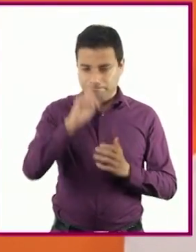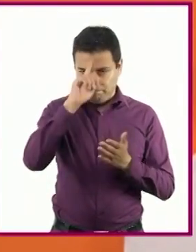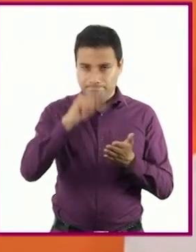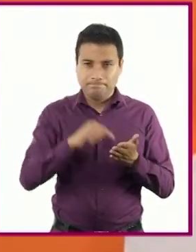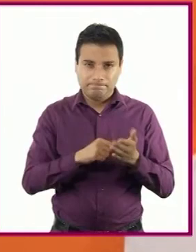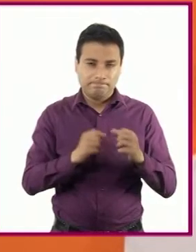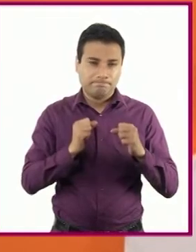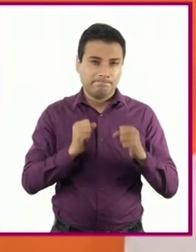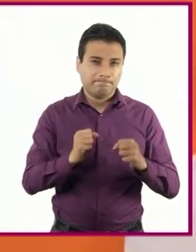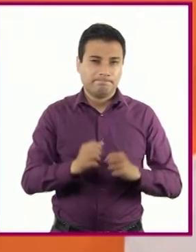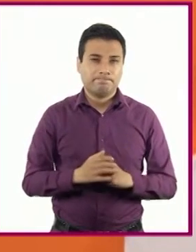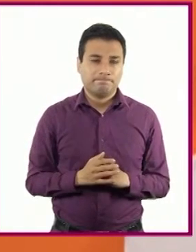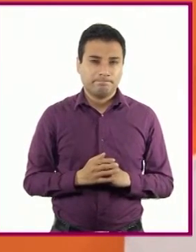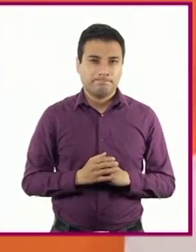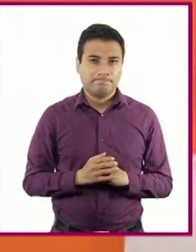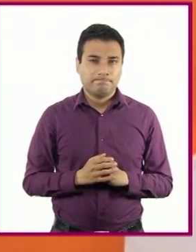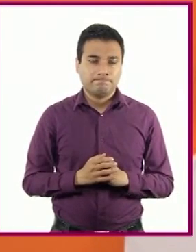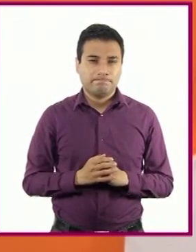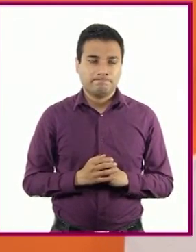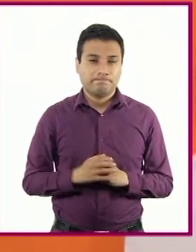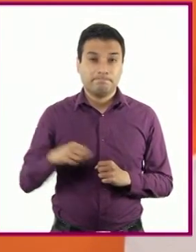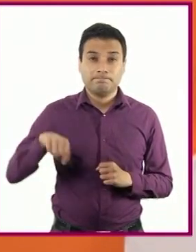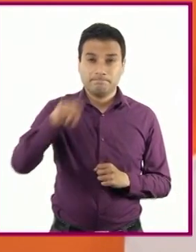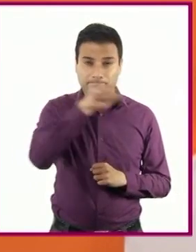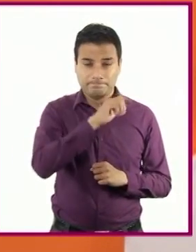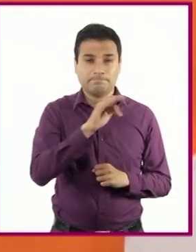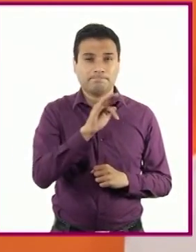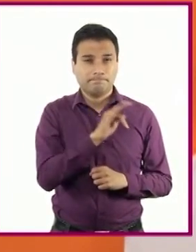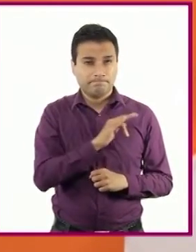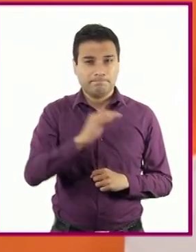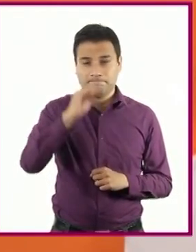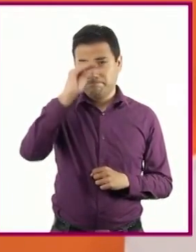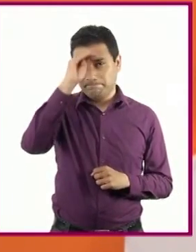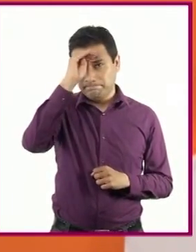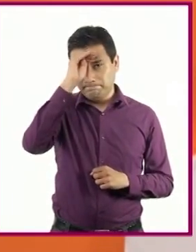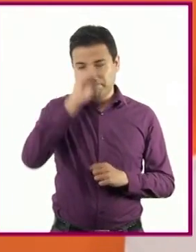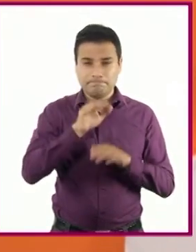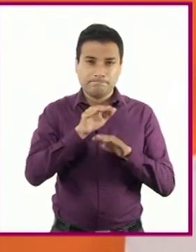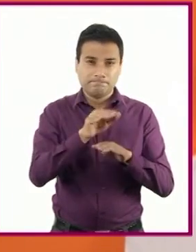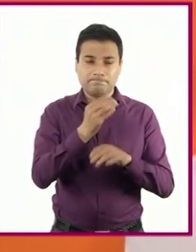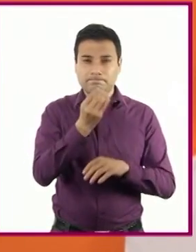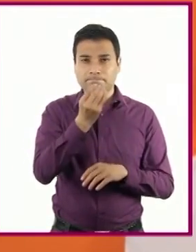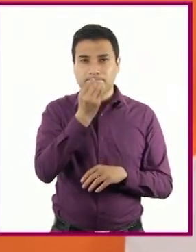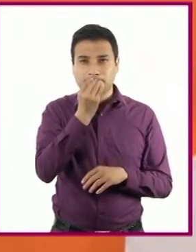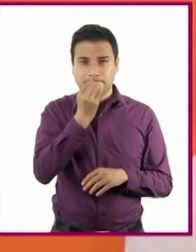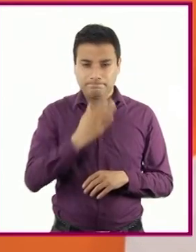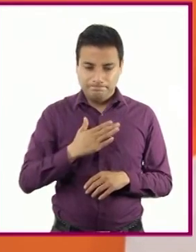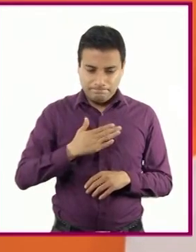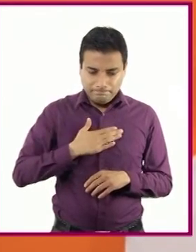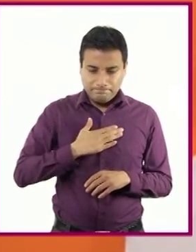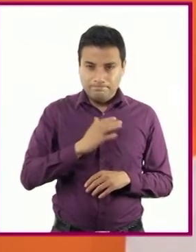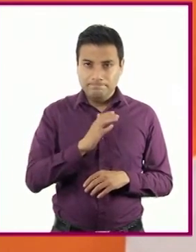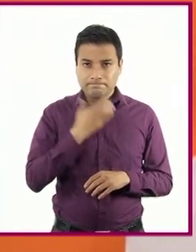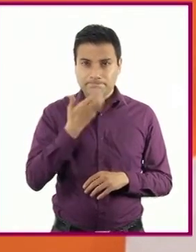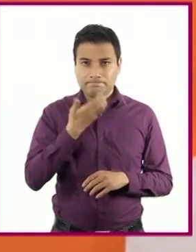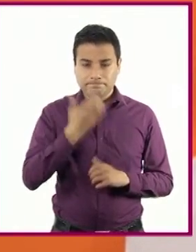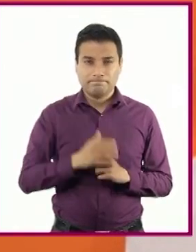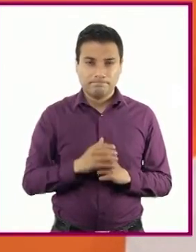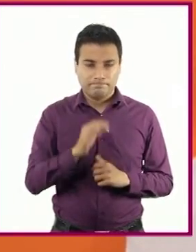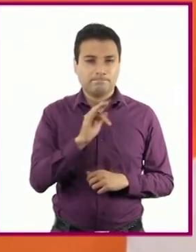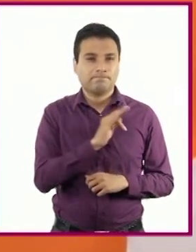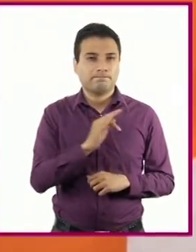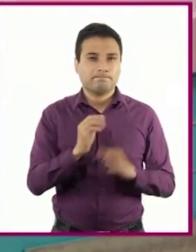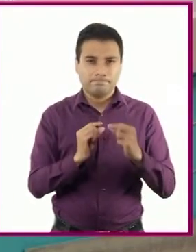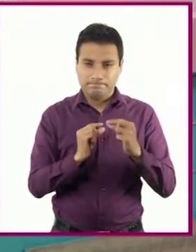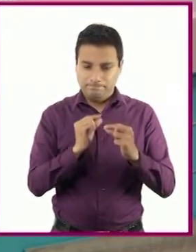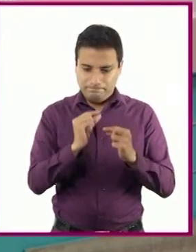harán. Algo que podemos hacer es reflexionar sobre los hábitos alimenticios que tenemos y así podemos modificar poco a poco